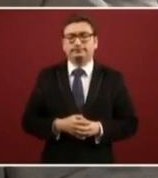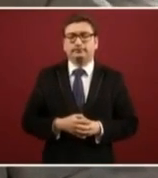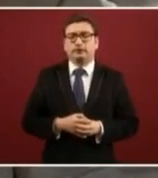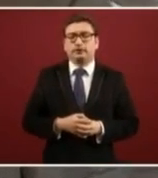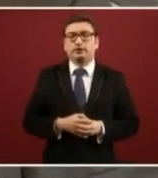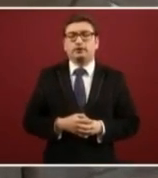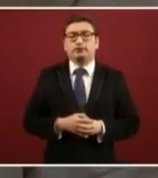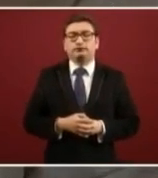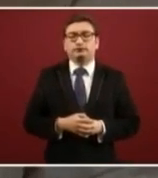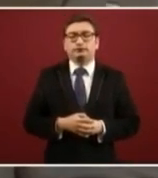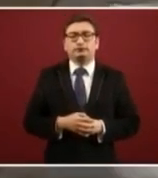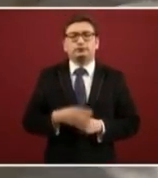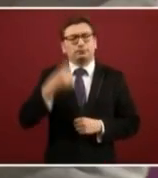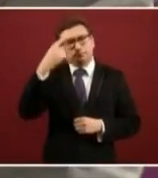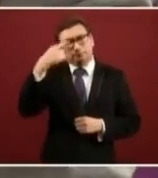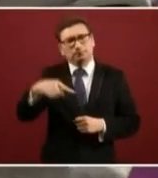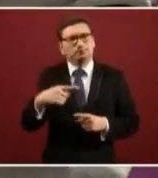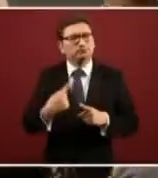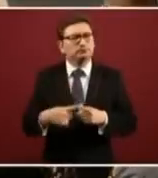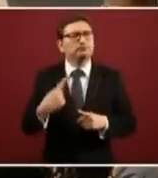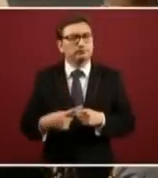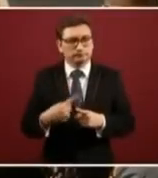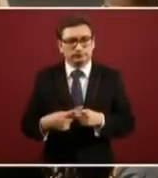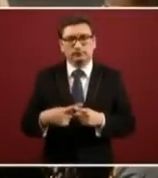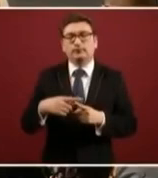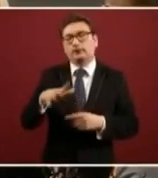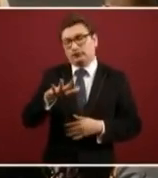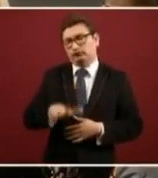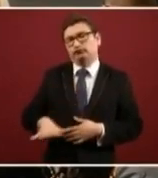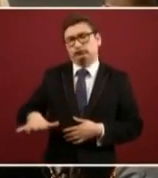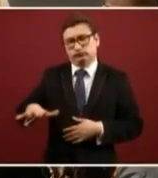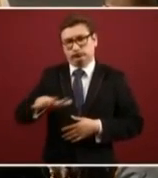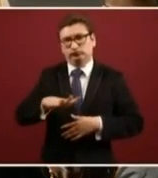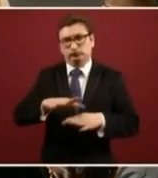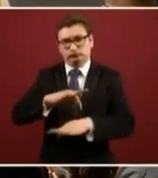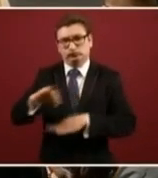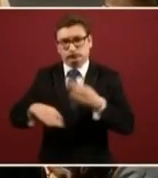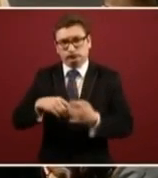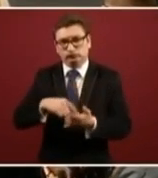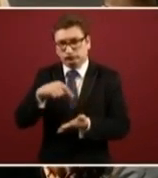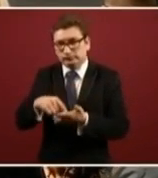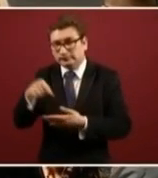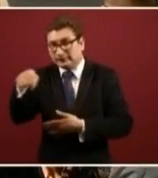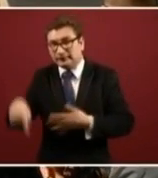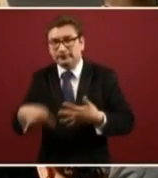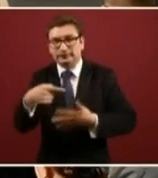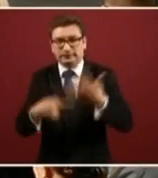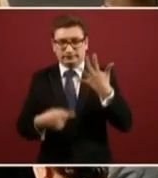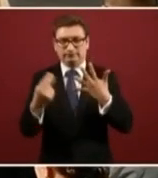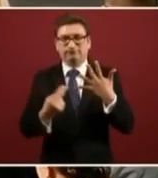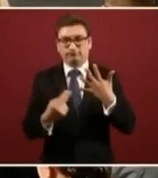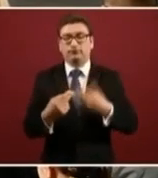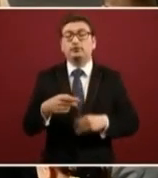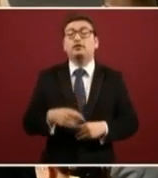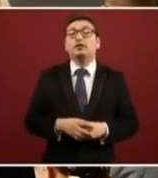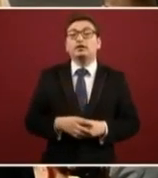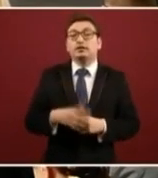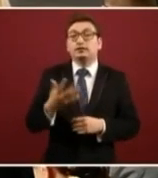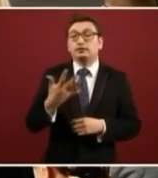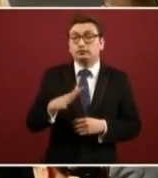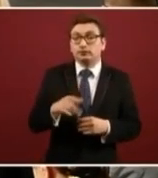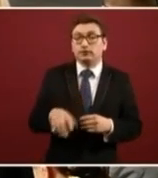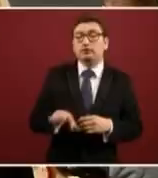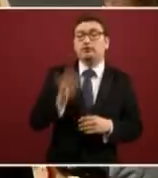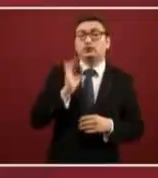destino era precisamente atender parte de estas necesidades. 4 de estos programas están